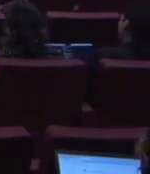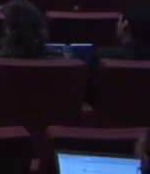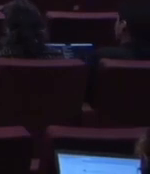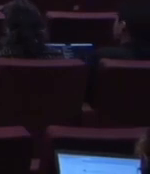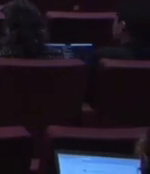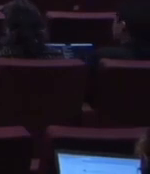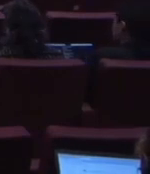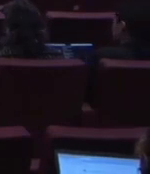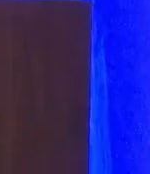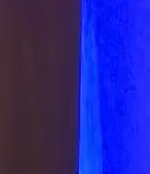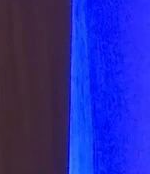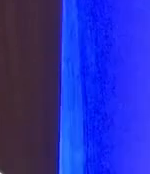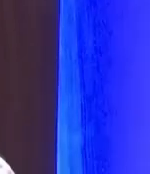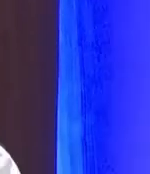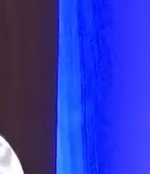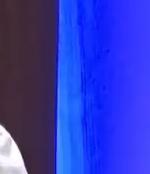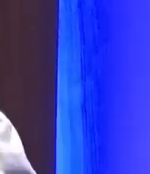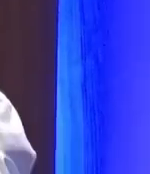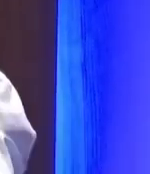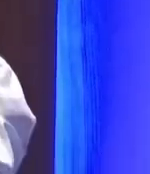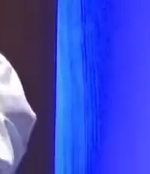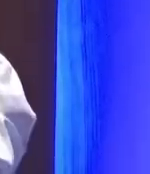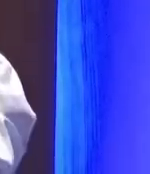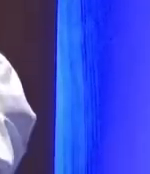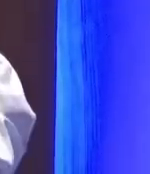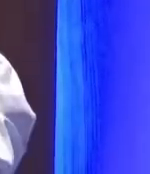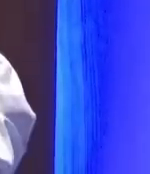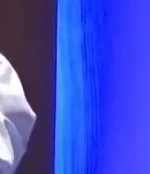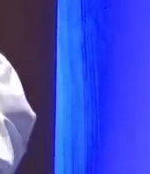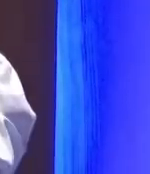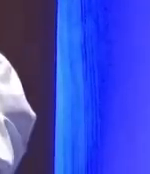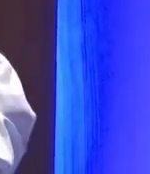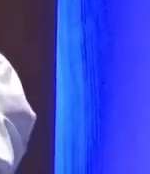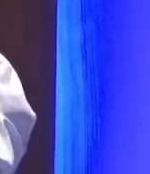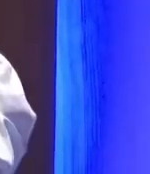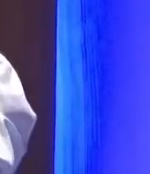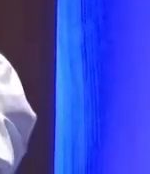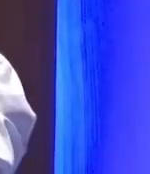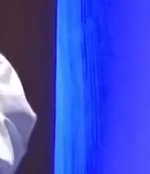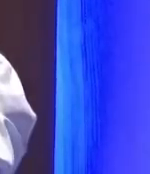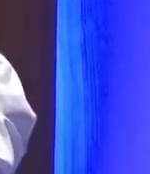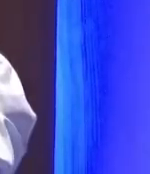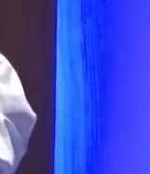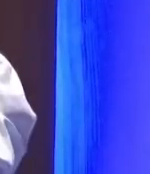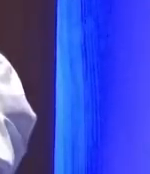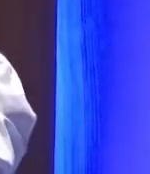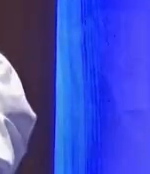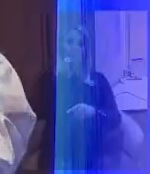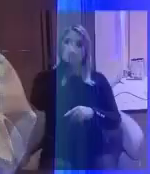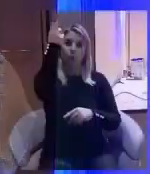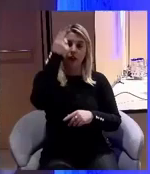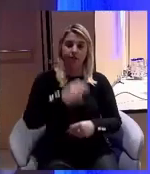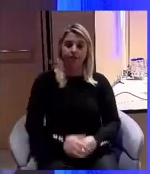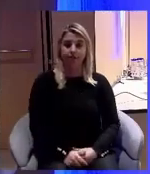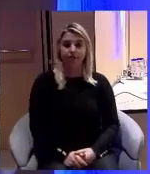archivos y acceso a la información pública cainfo Uruguay